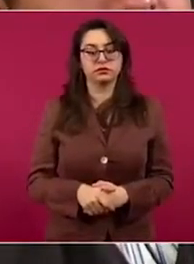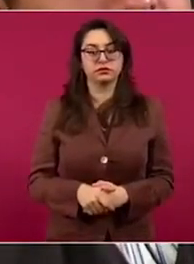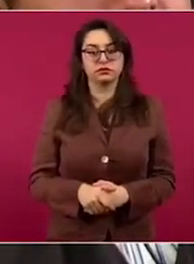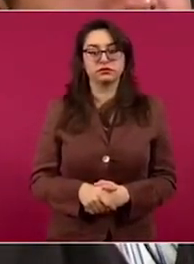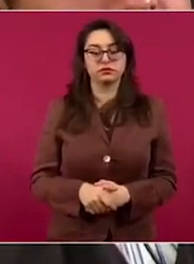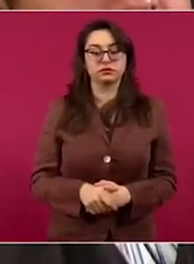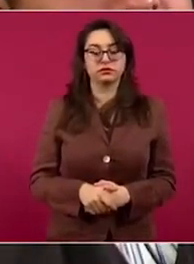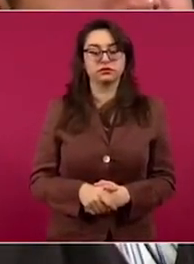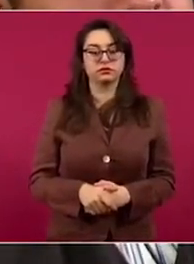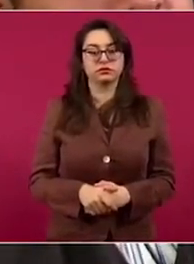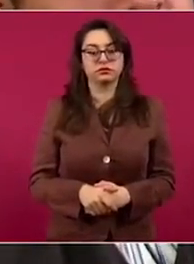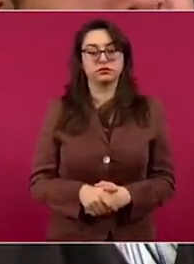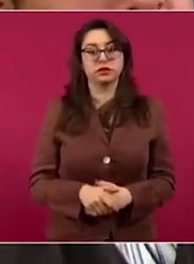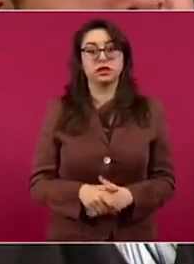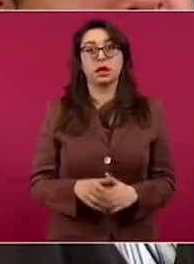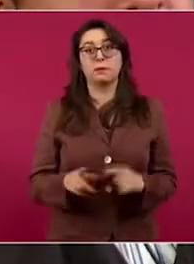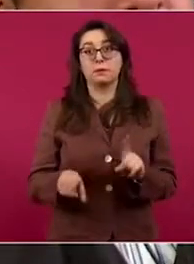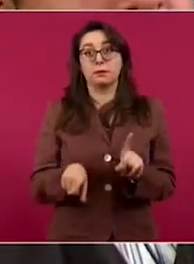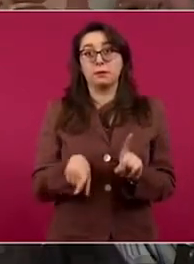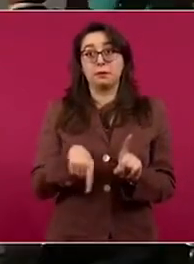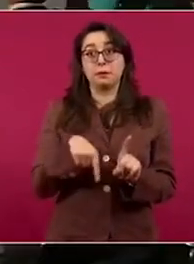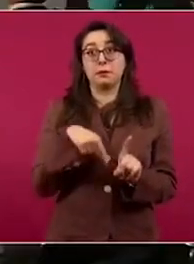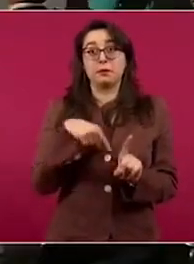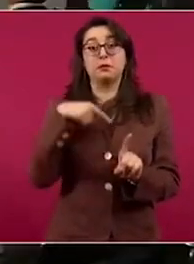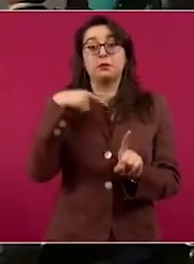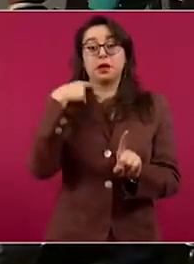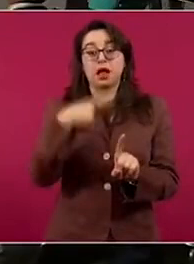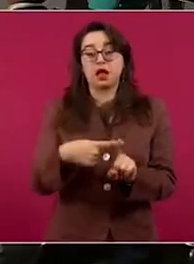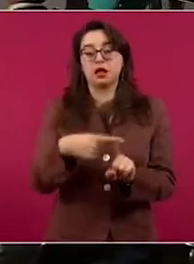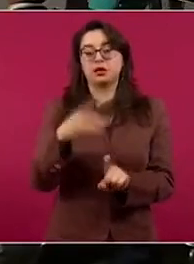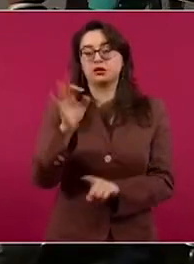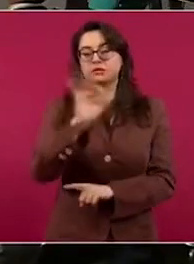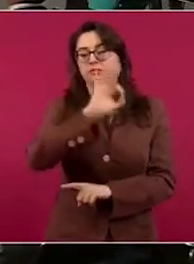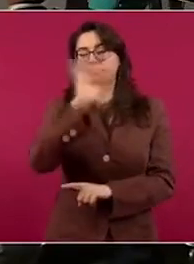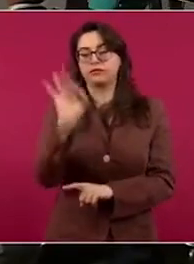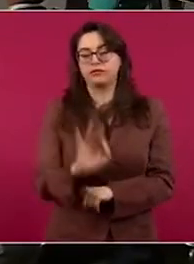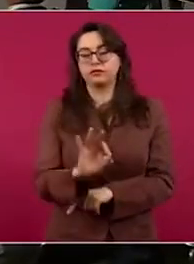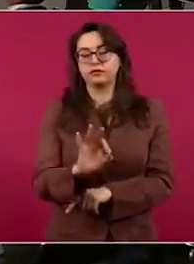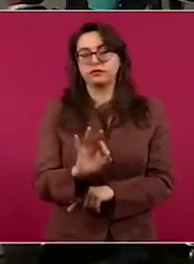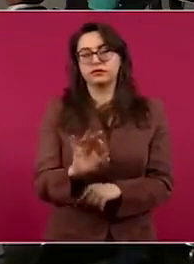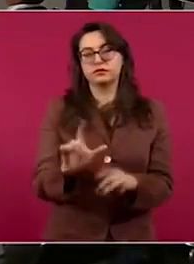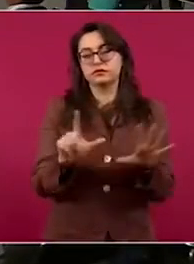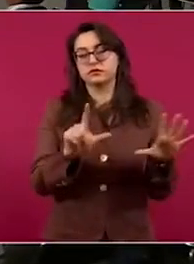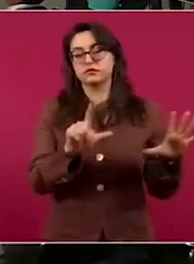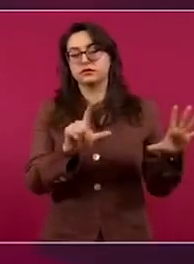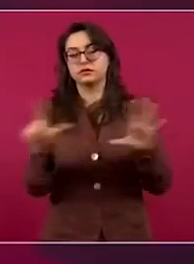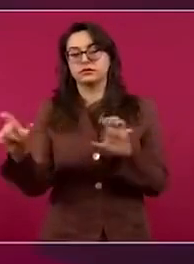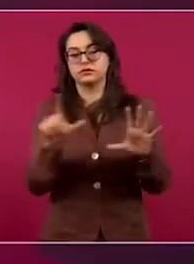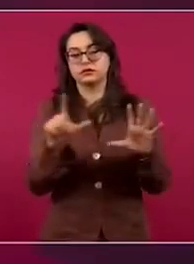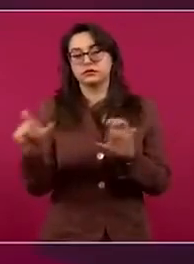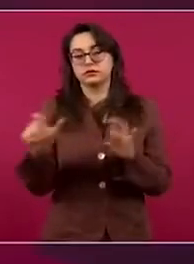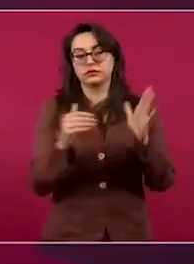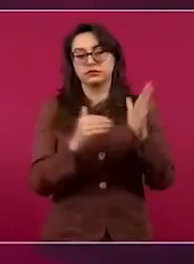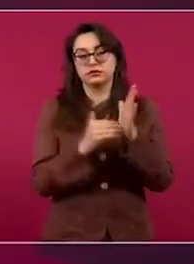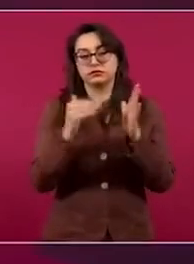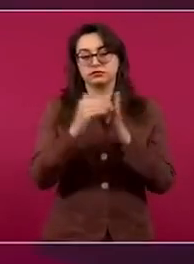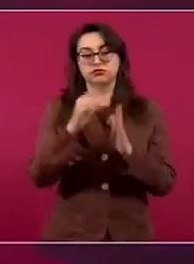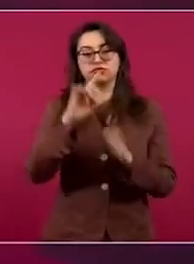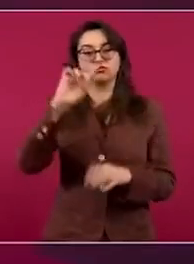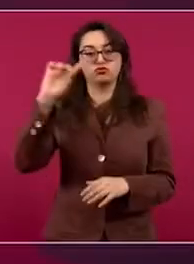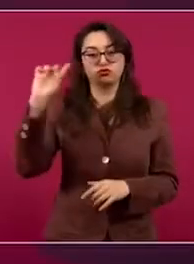se tiene que hacer un descuento de alrededor de 700 millones de dólares, que es el